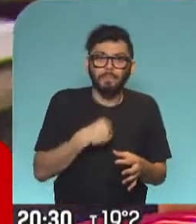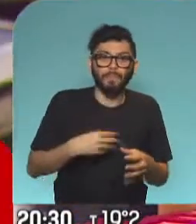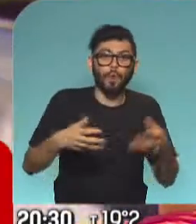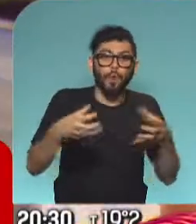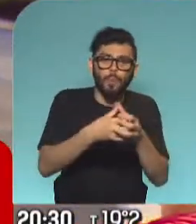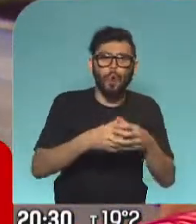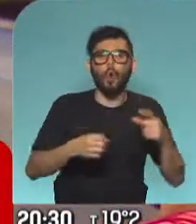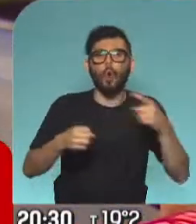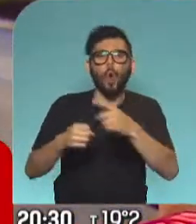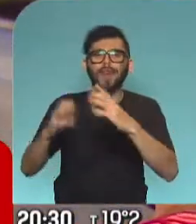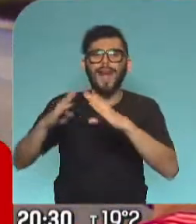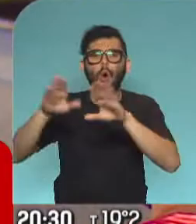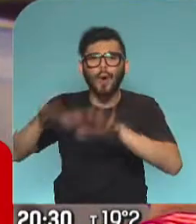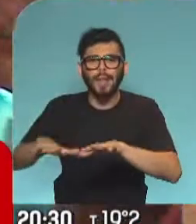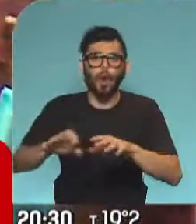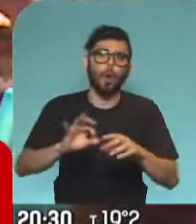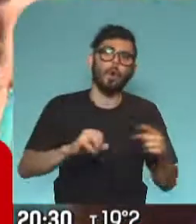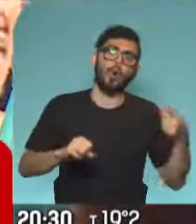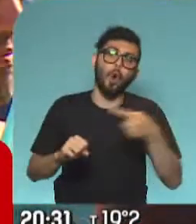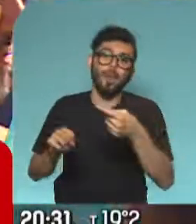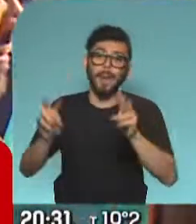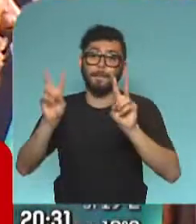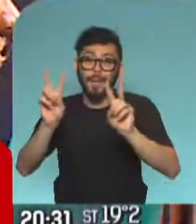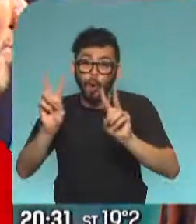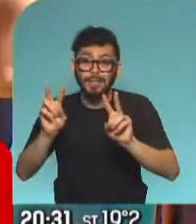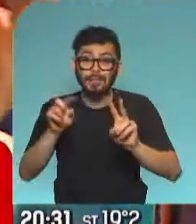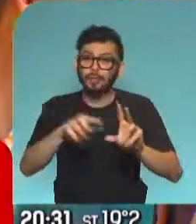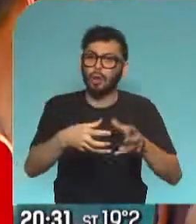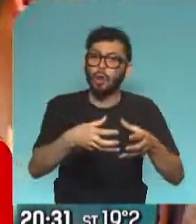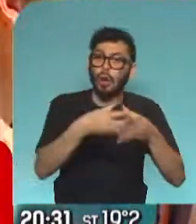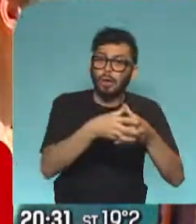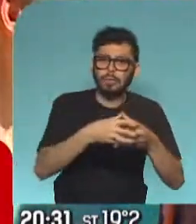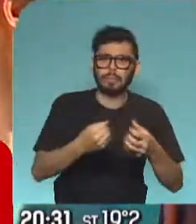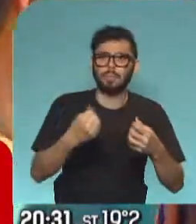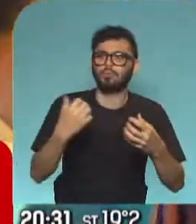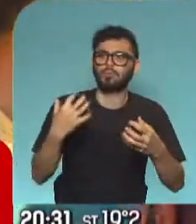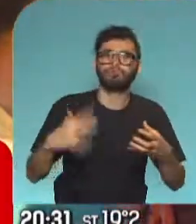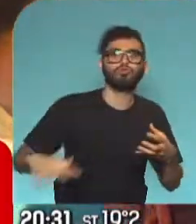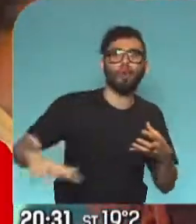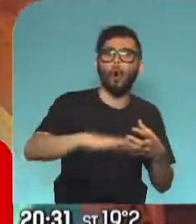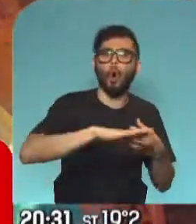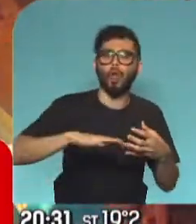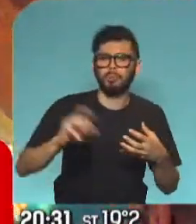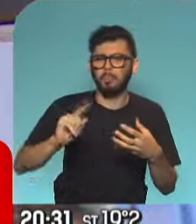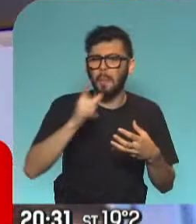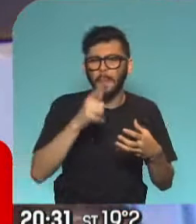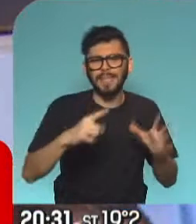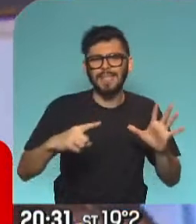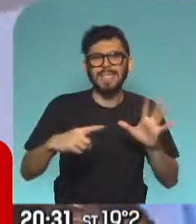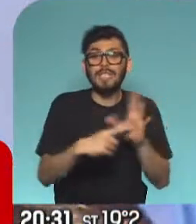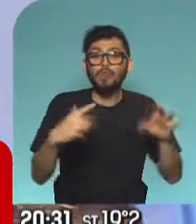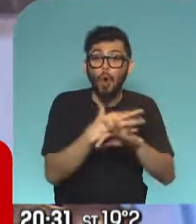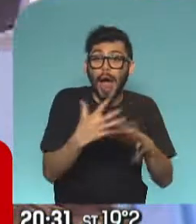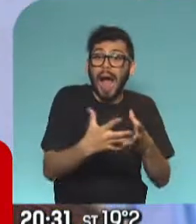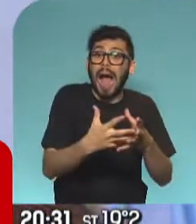cuidarnos y antiperonista profundamente federal me parece que es una cosa más de los grandes centros urbanos ha